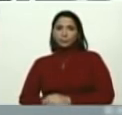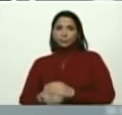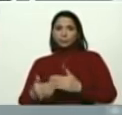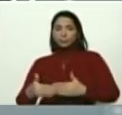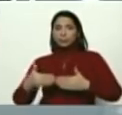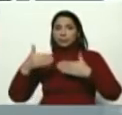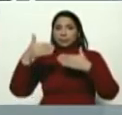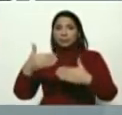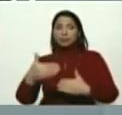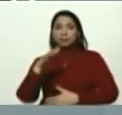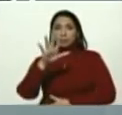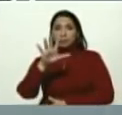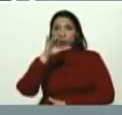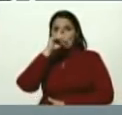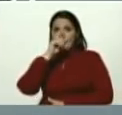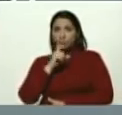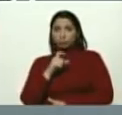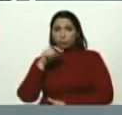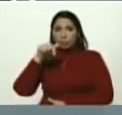de esta Asamblea que se va,